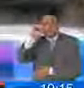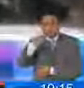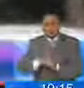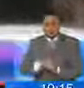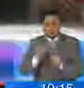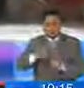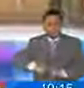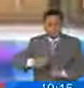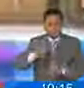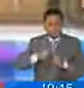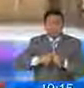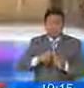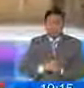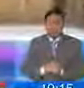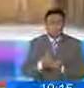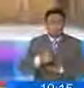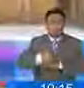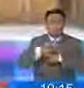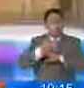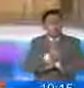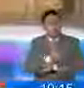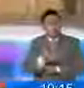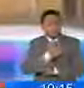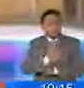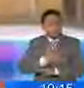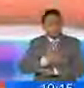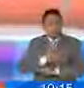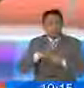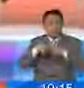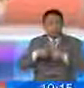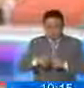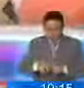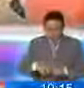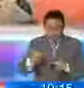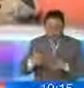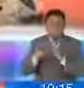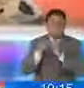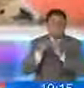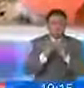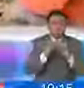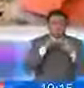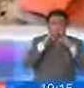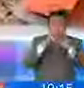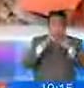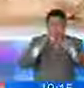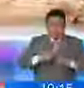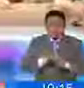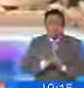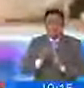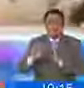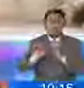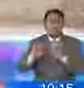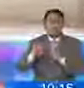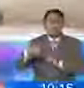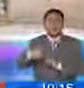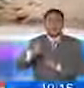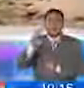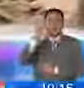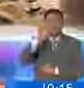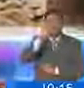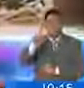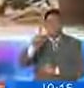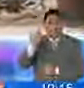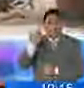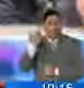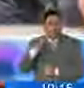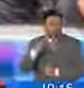Quito. Las autoridades recomiendan realizar periódicamente mantenimientos a las estructuras y comunicarse al 911 ante cualquier